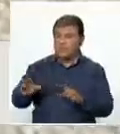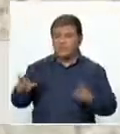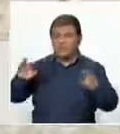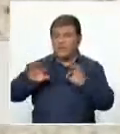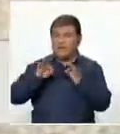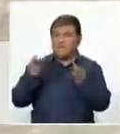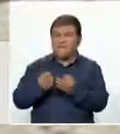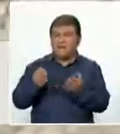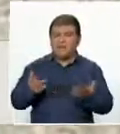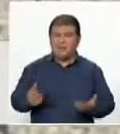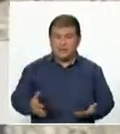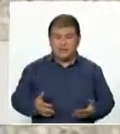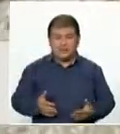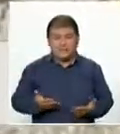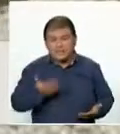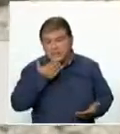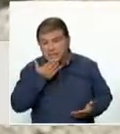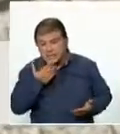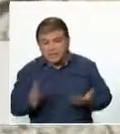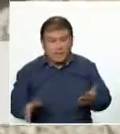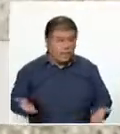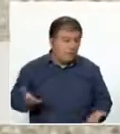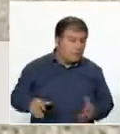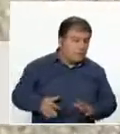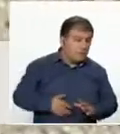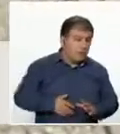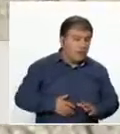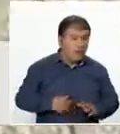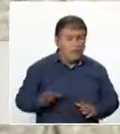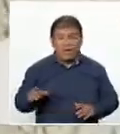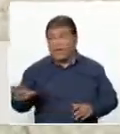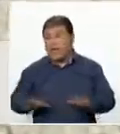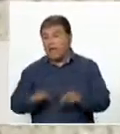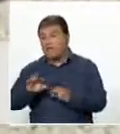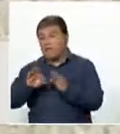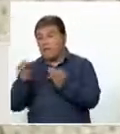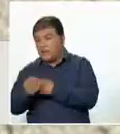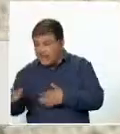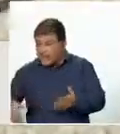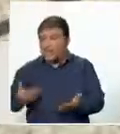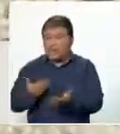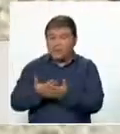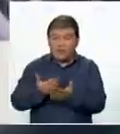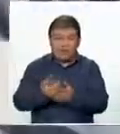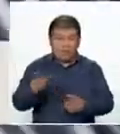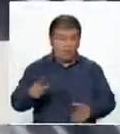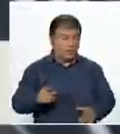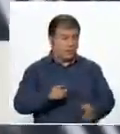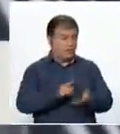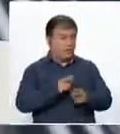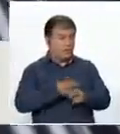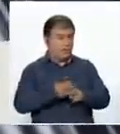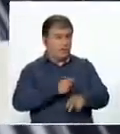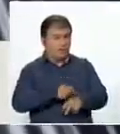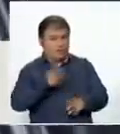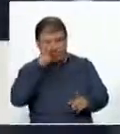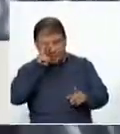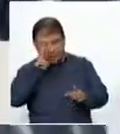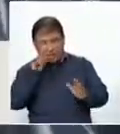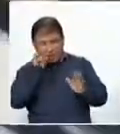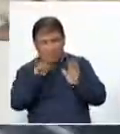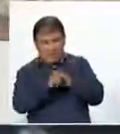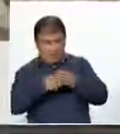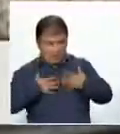¿no? Claro, pues a veces que quizás ya habrían llegado a algún familiar de esta señora que justo hace unos segundos teníamos en imagen, ahí la